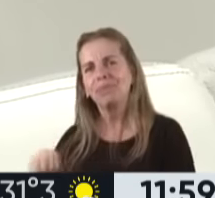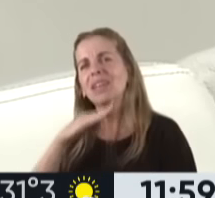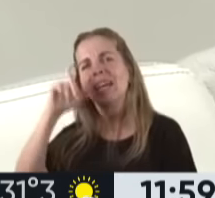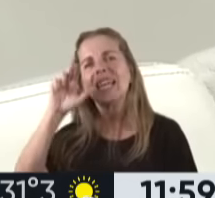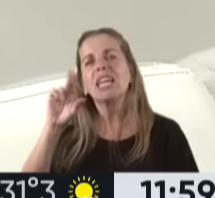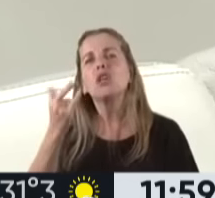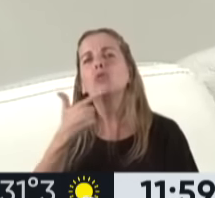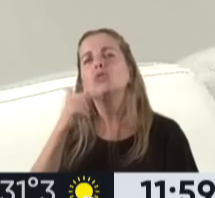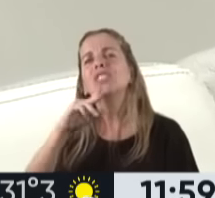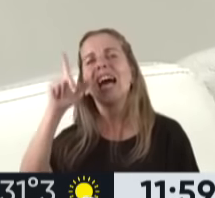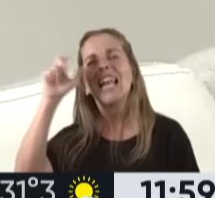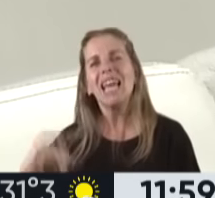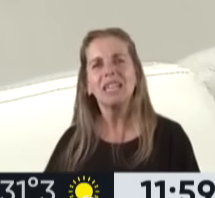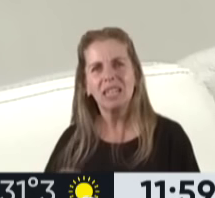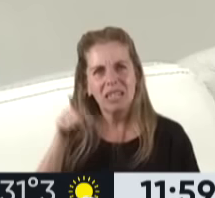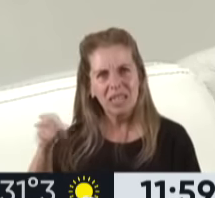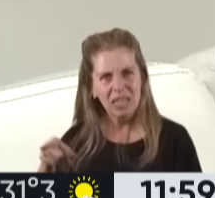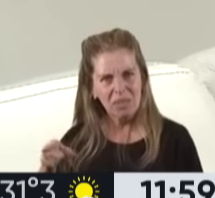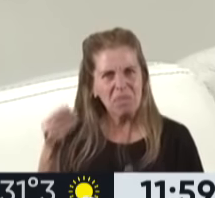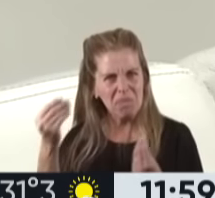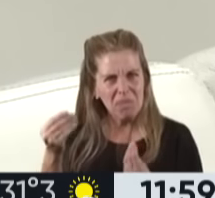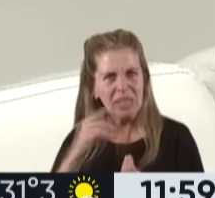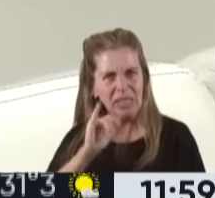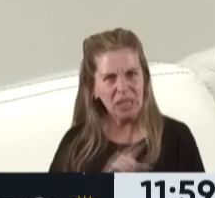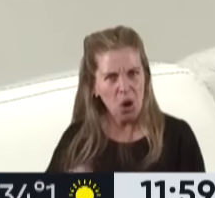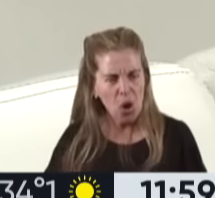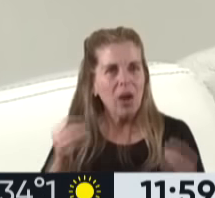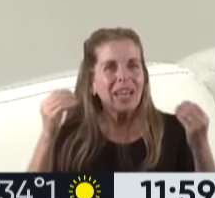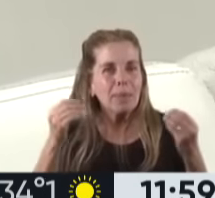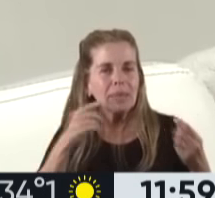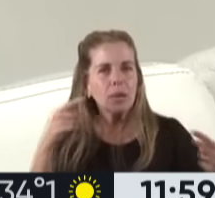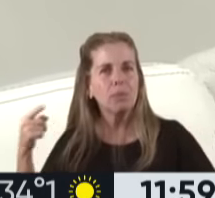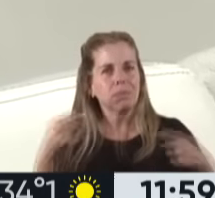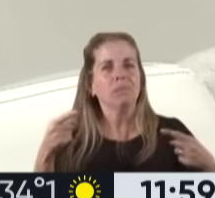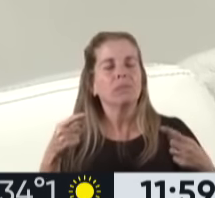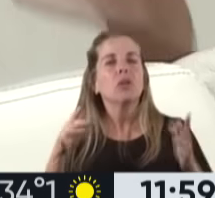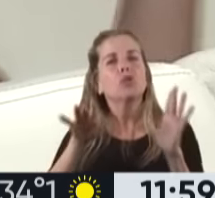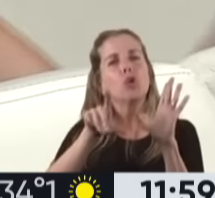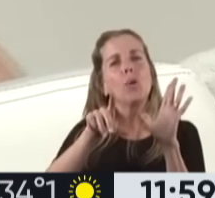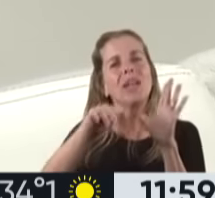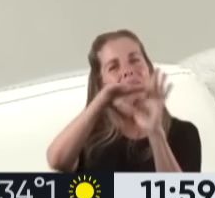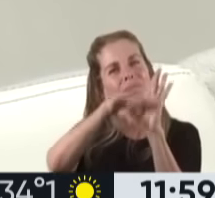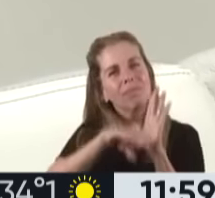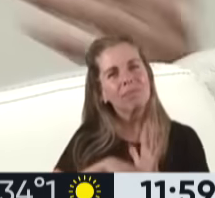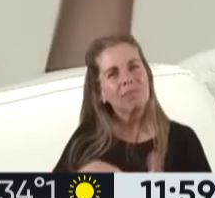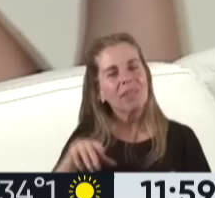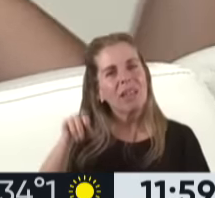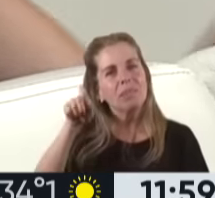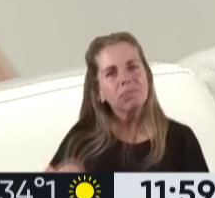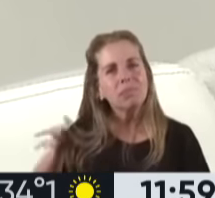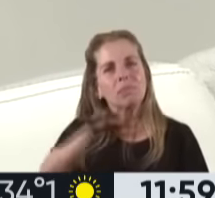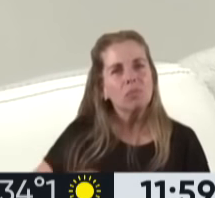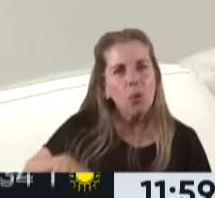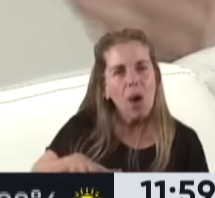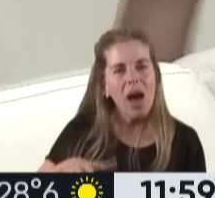entra en contradicción con el principio de integridad territorial, que es en el que se ha basado Argentina a través